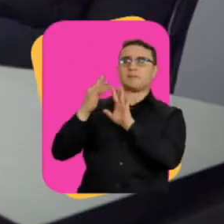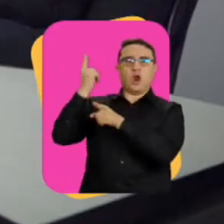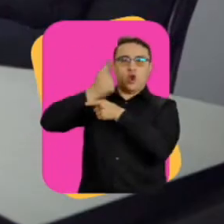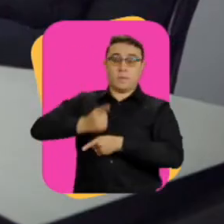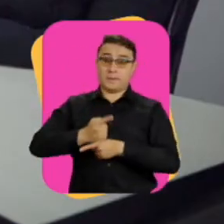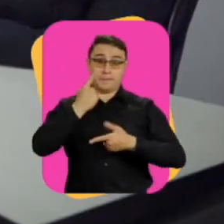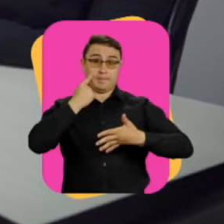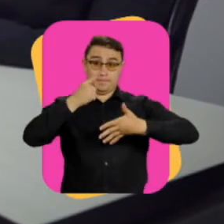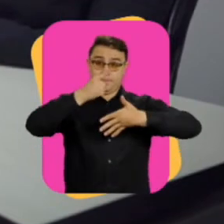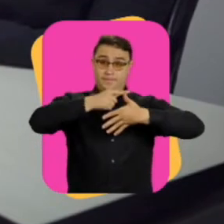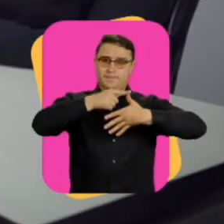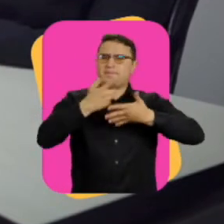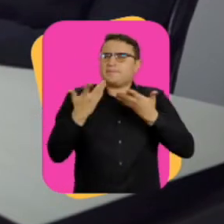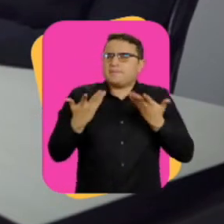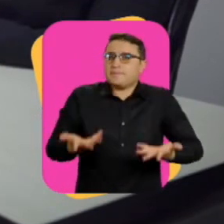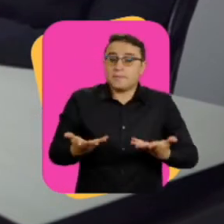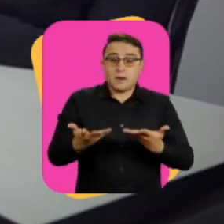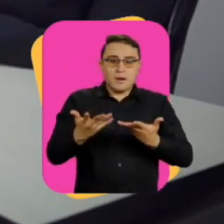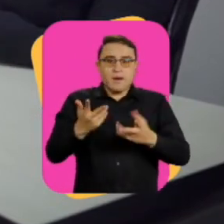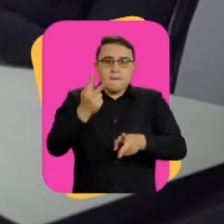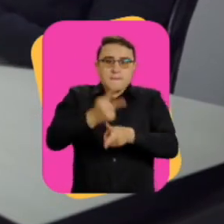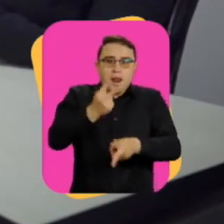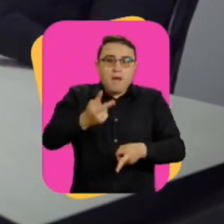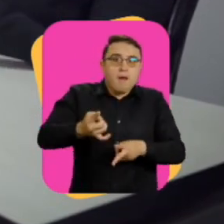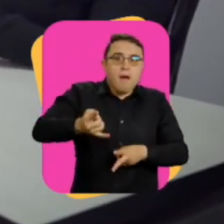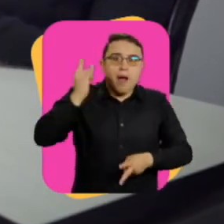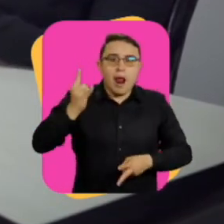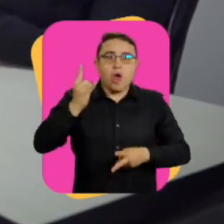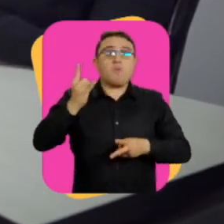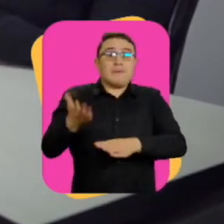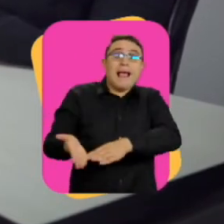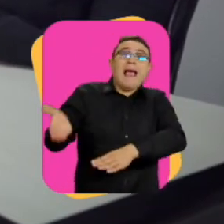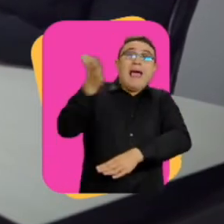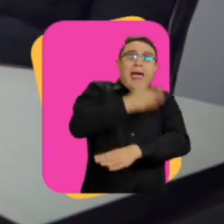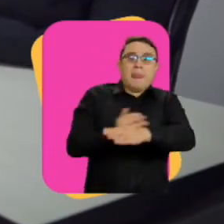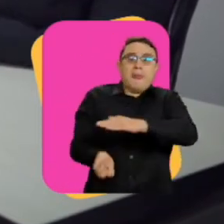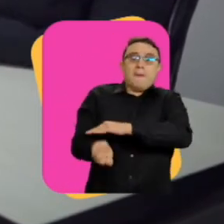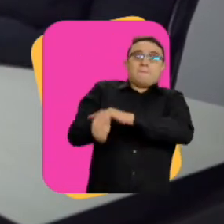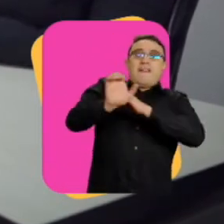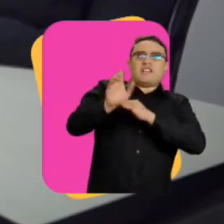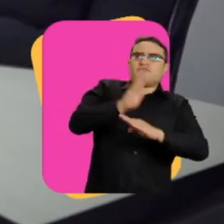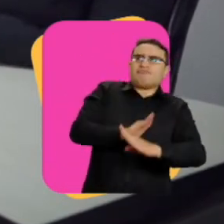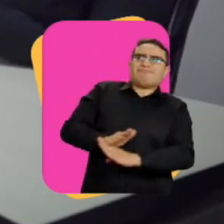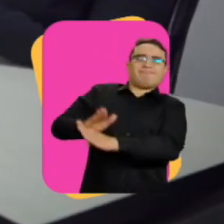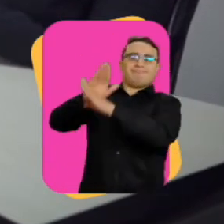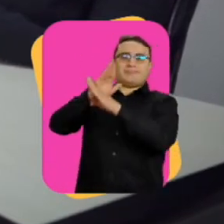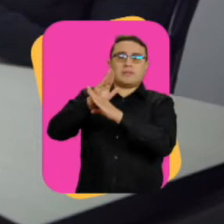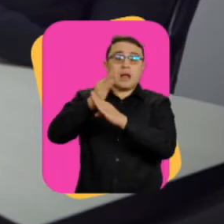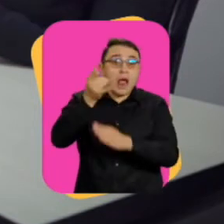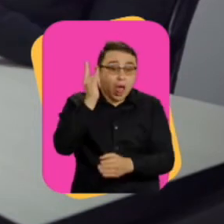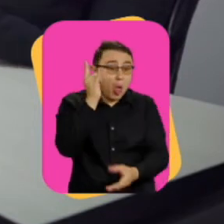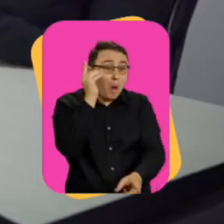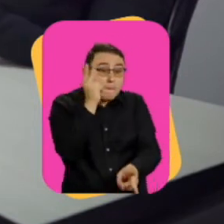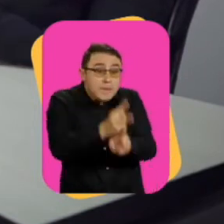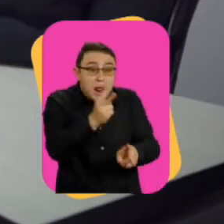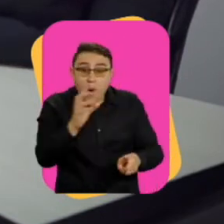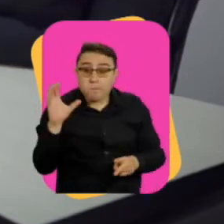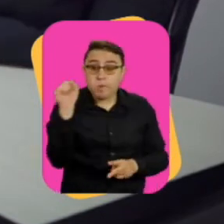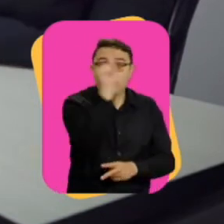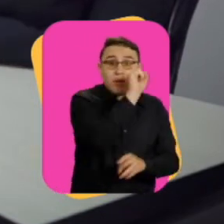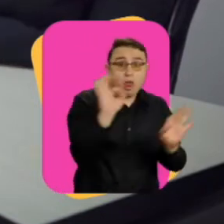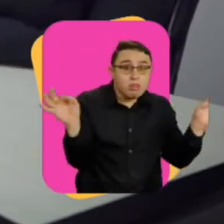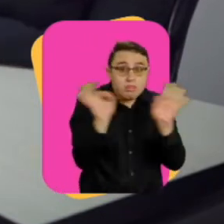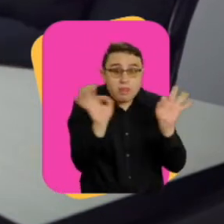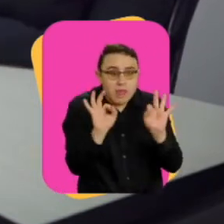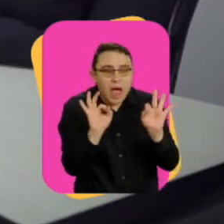ellos es la prevención del riesgo, es un enfoque hacia la prevención de la materialización de riesgos que de pronto no estén identificados en la gestión